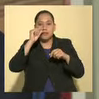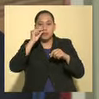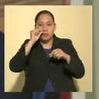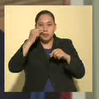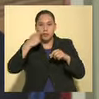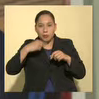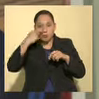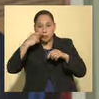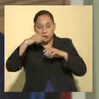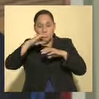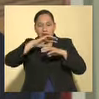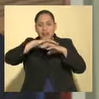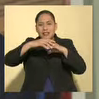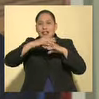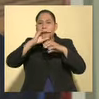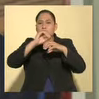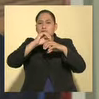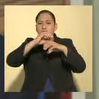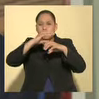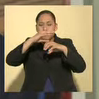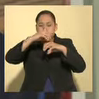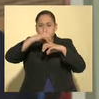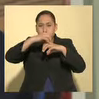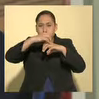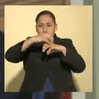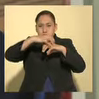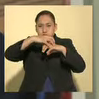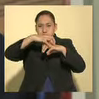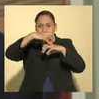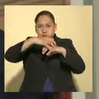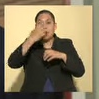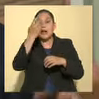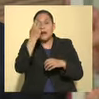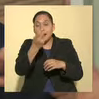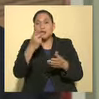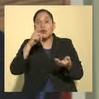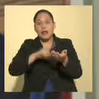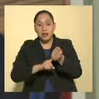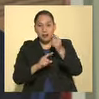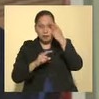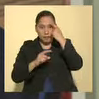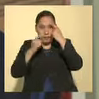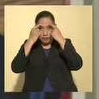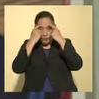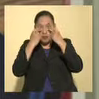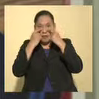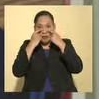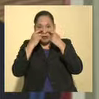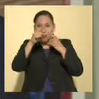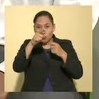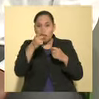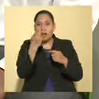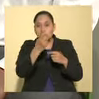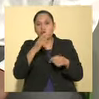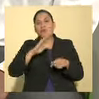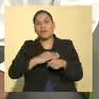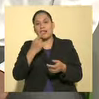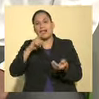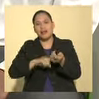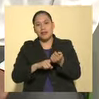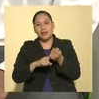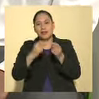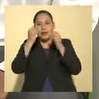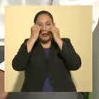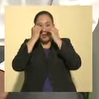podemos encontrar la sinusitis. Entonces la sinusitis es la inflamación de estas cavidades. Así es. Okay. En alguna ocasión ya